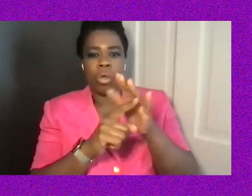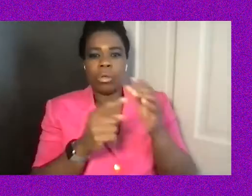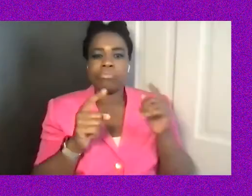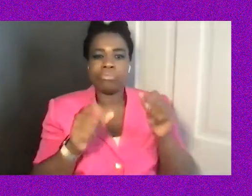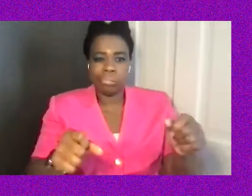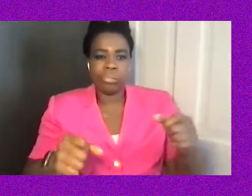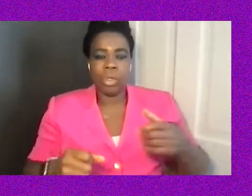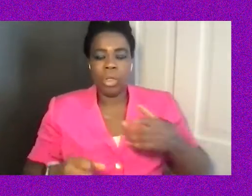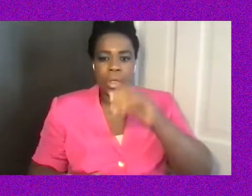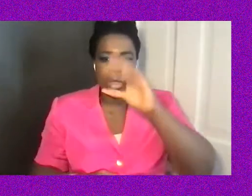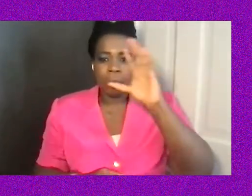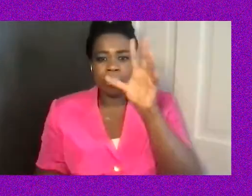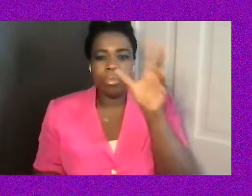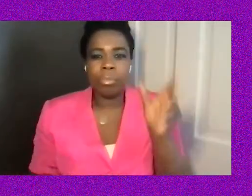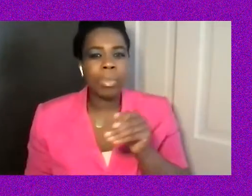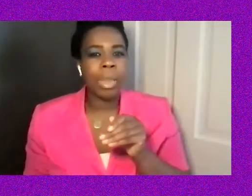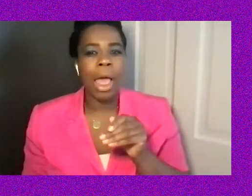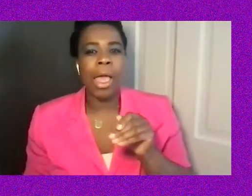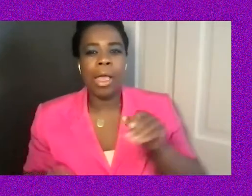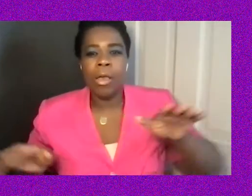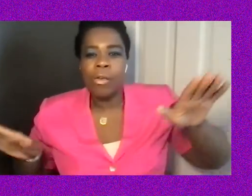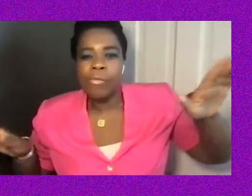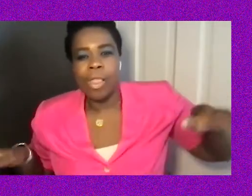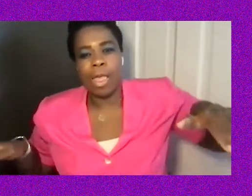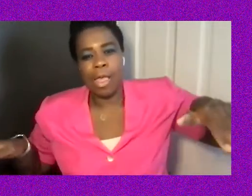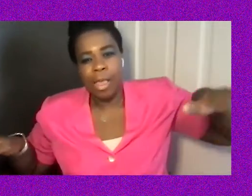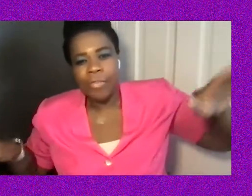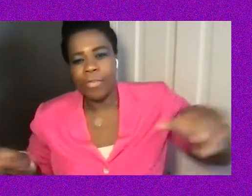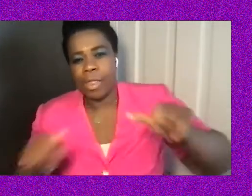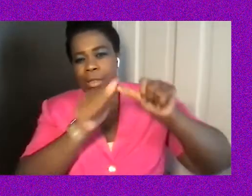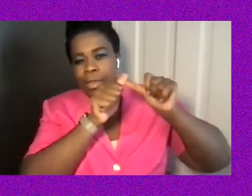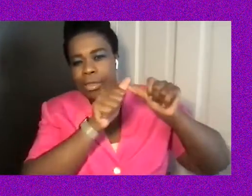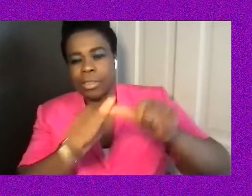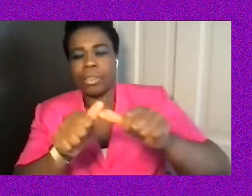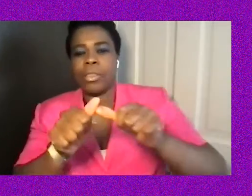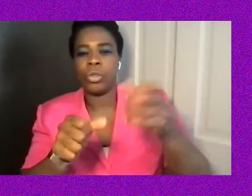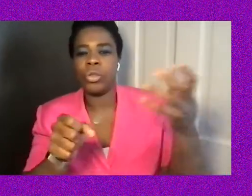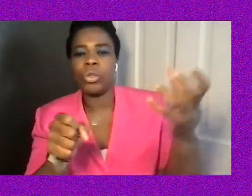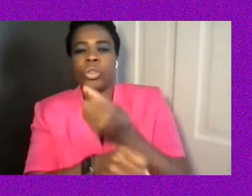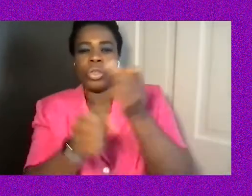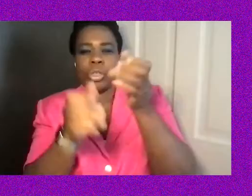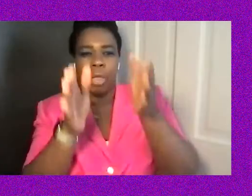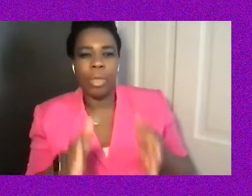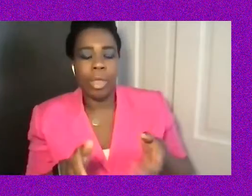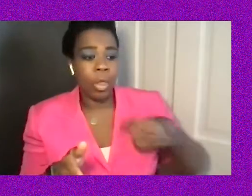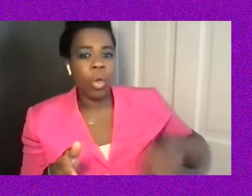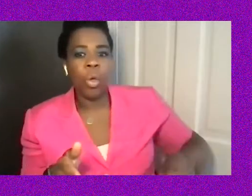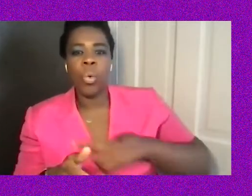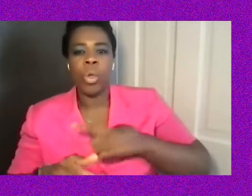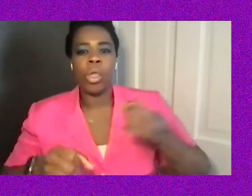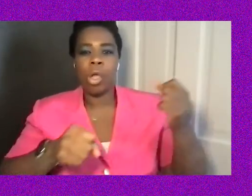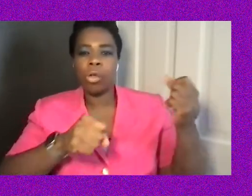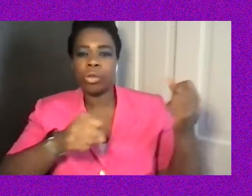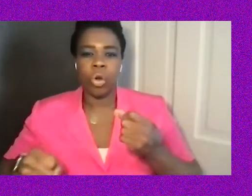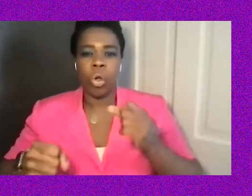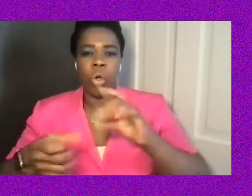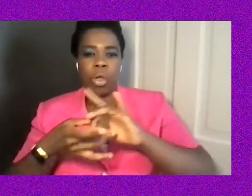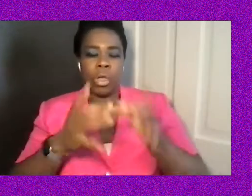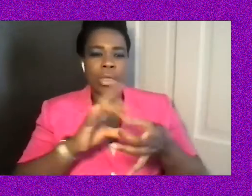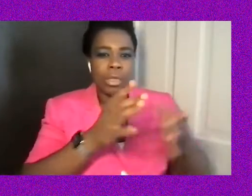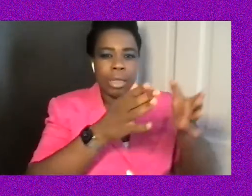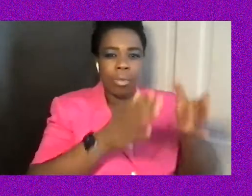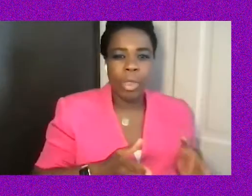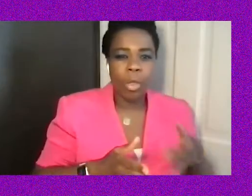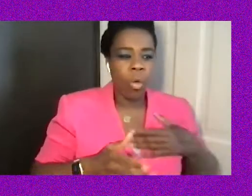estamos buscando un futuro. Somos marginalizados, mas seguimos volando sin peso.